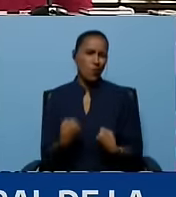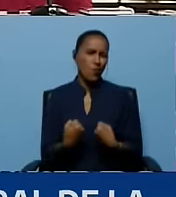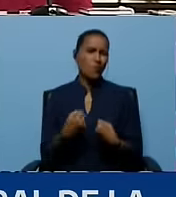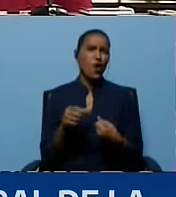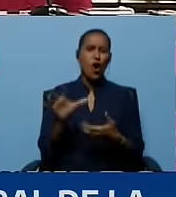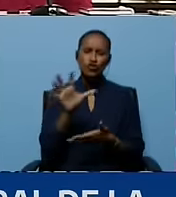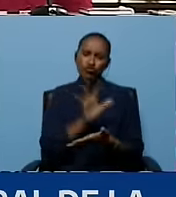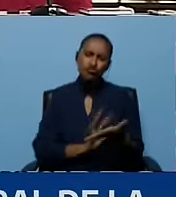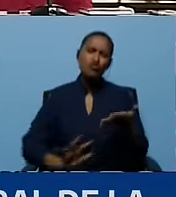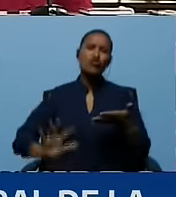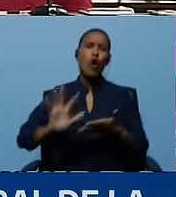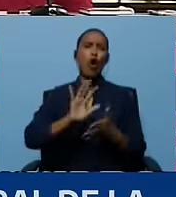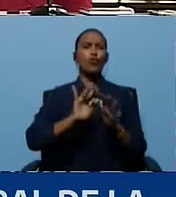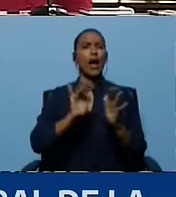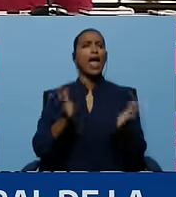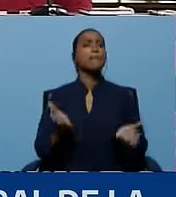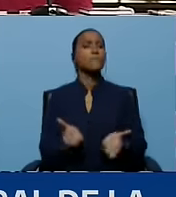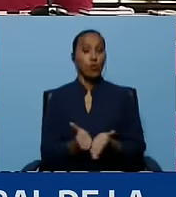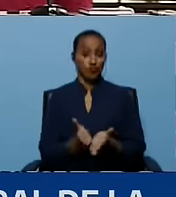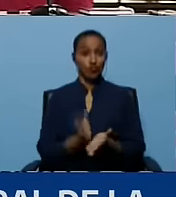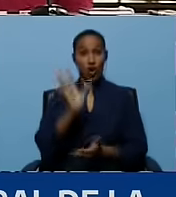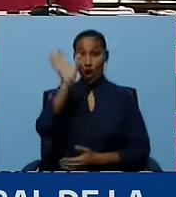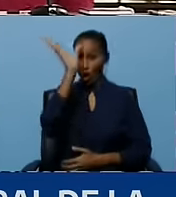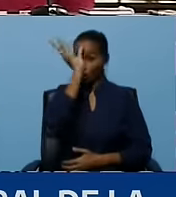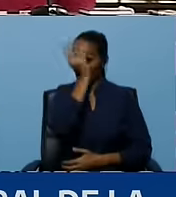Hasta el camarada Donald Trump lo reconoce.